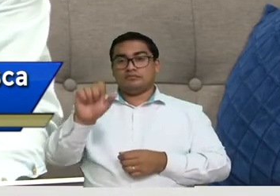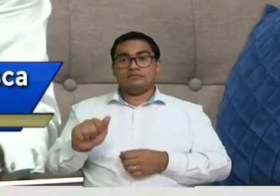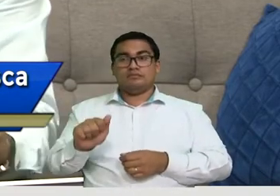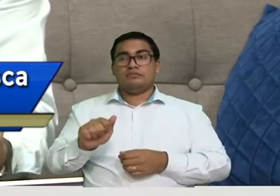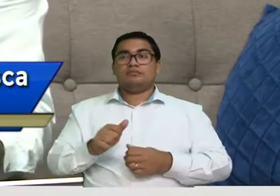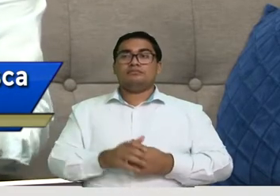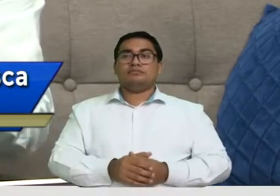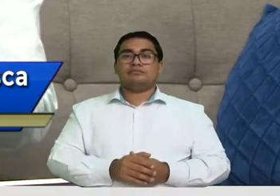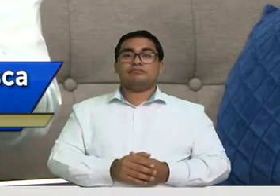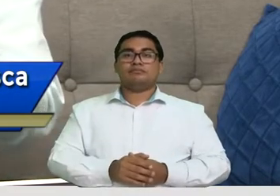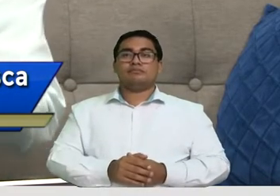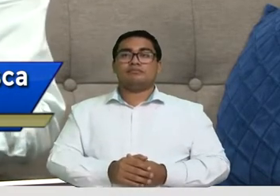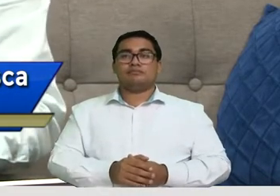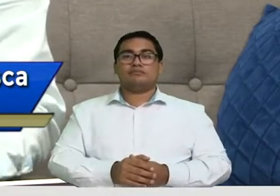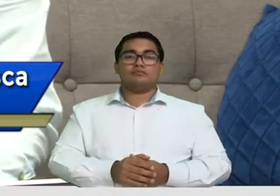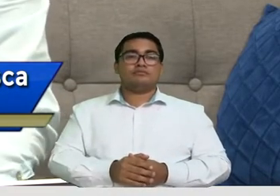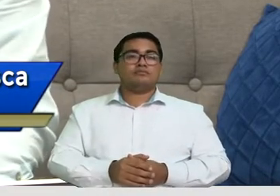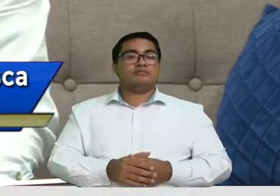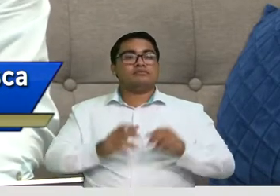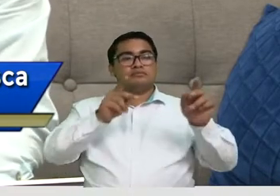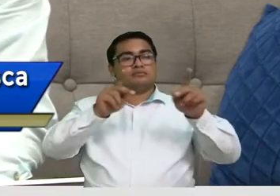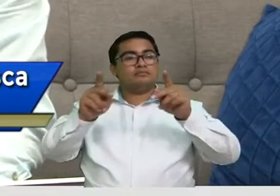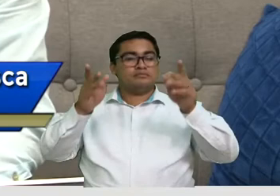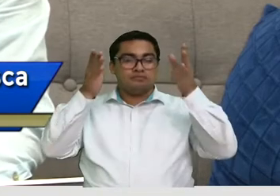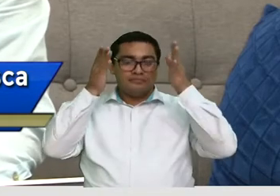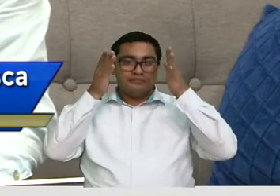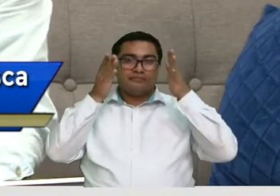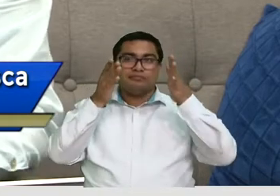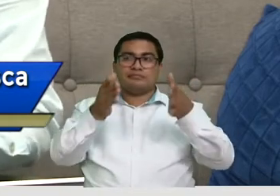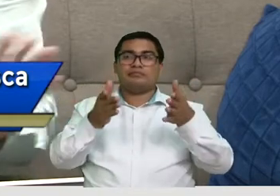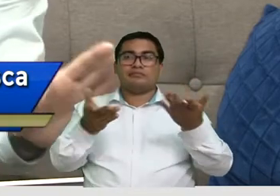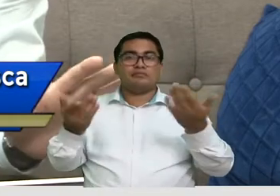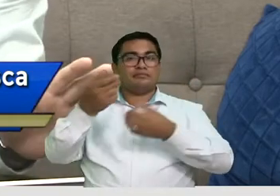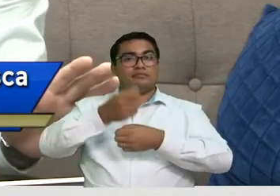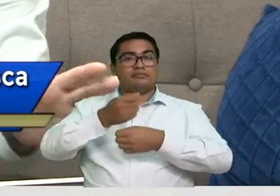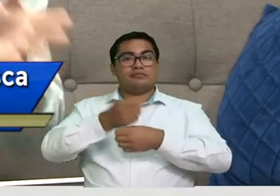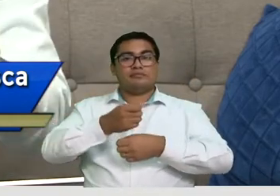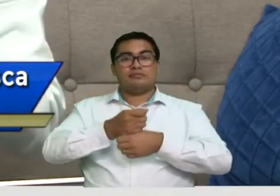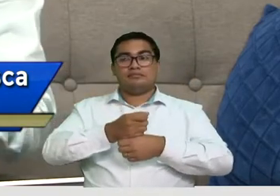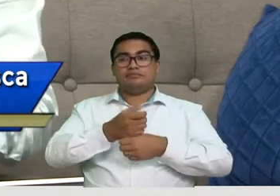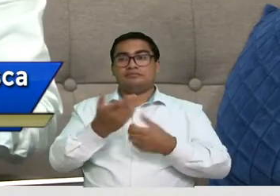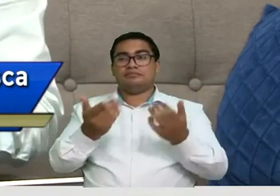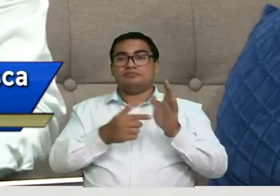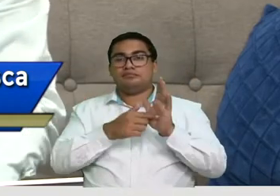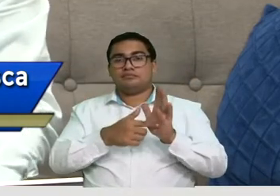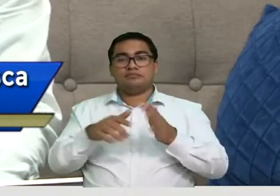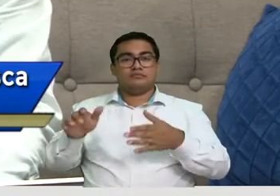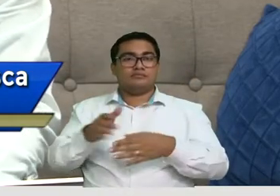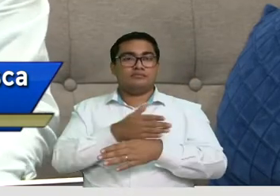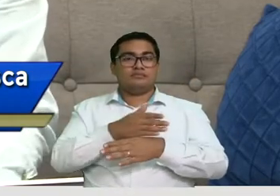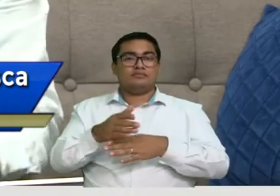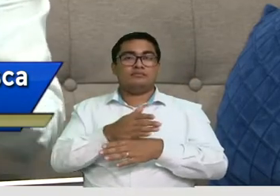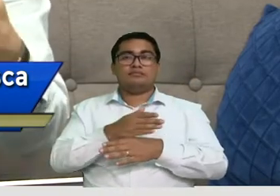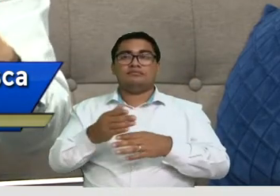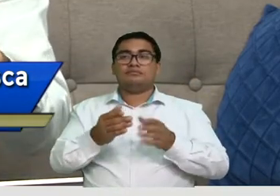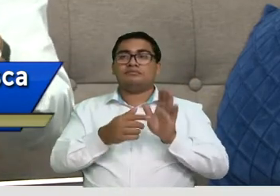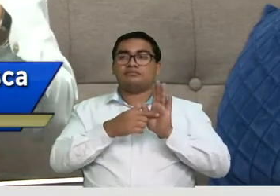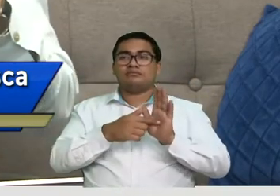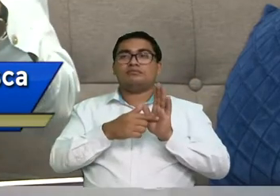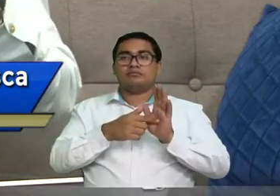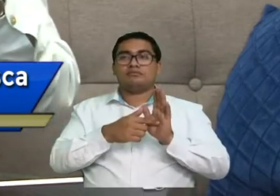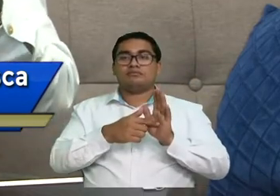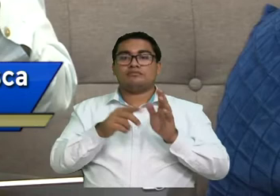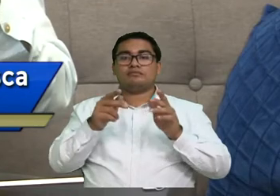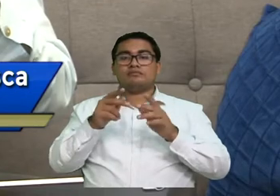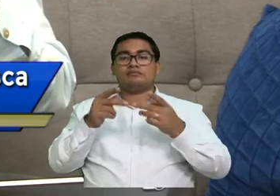donde somos servidores públicos, no somos funcionarios públicos, que hay una diferencia. Somos servidores públicos